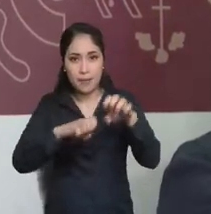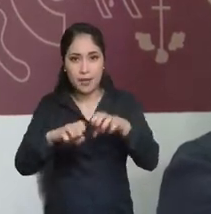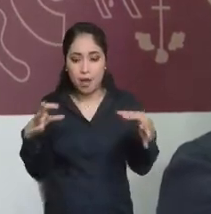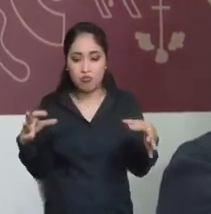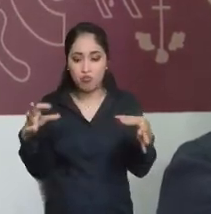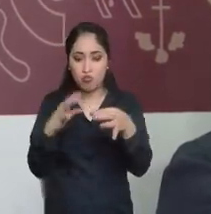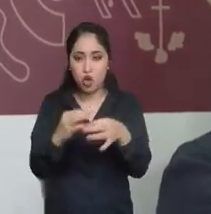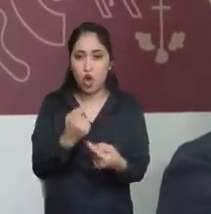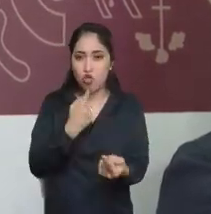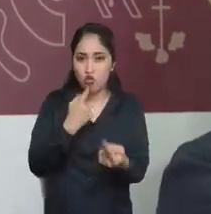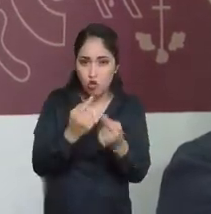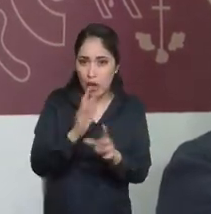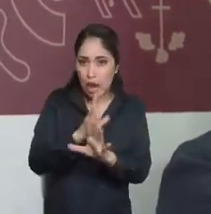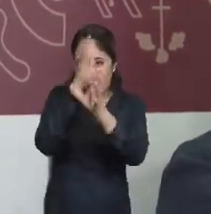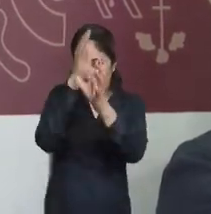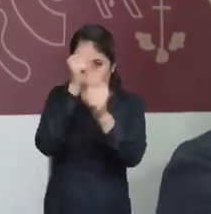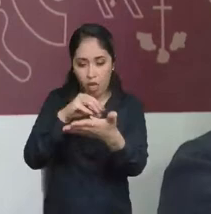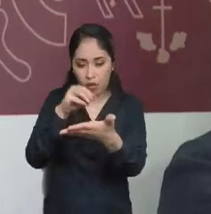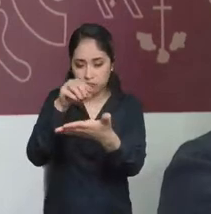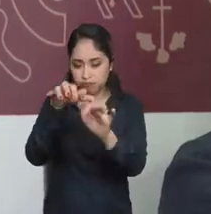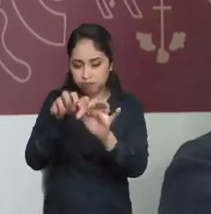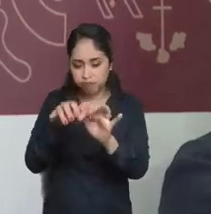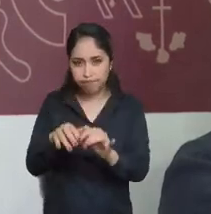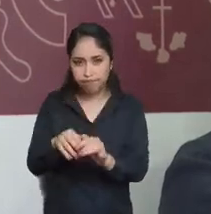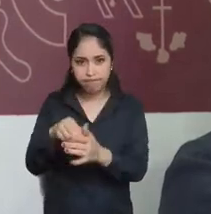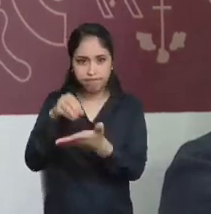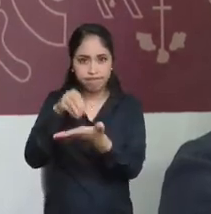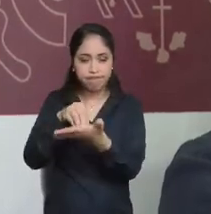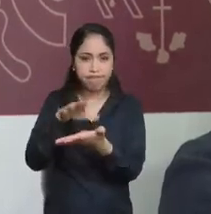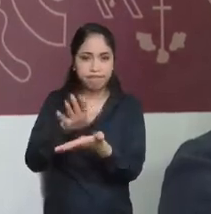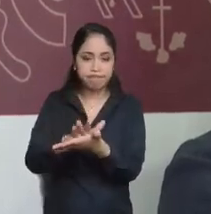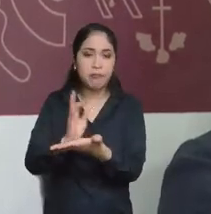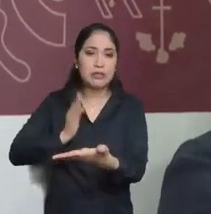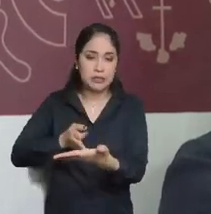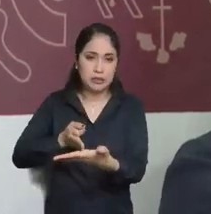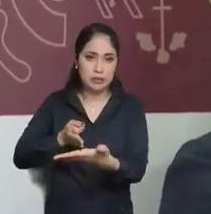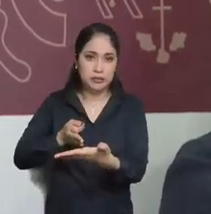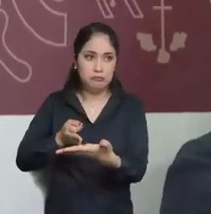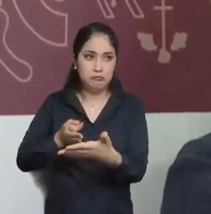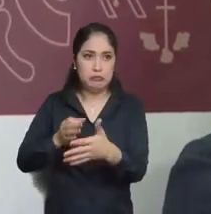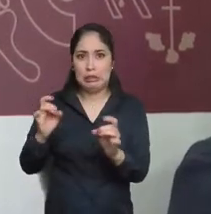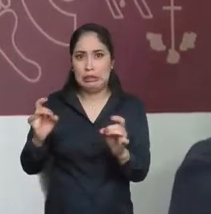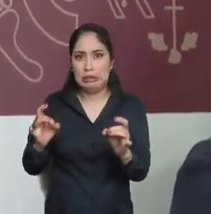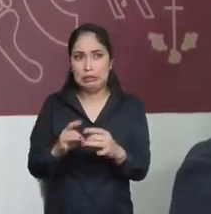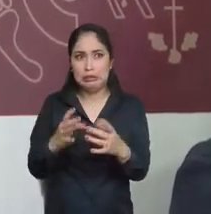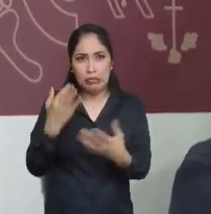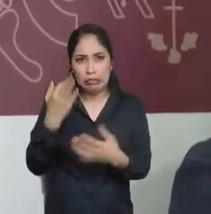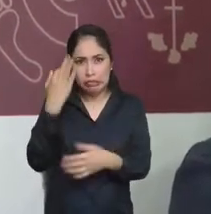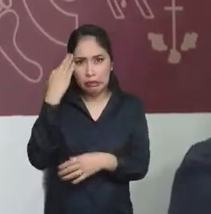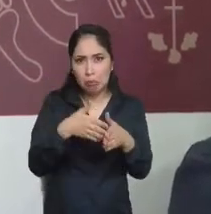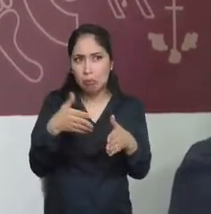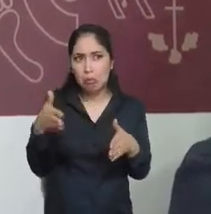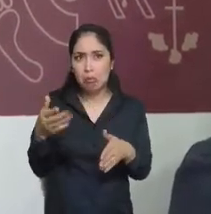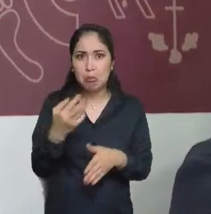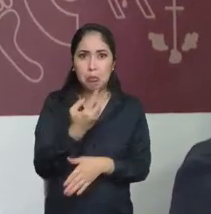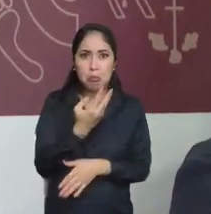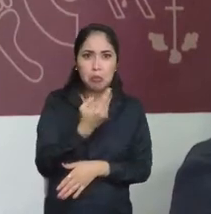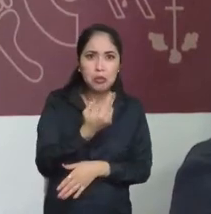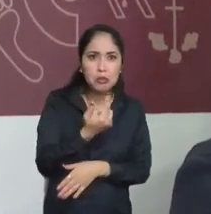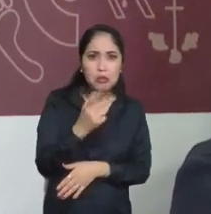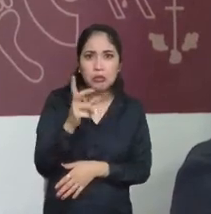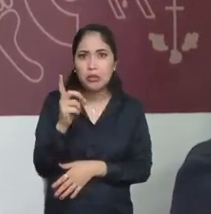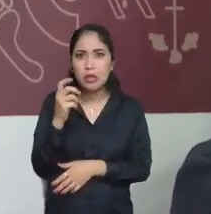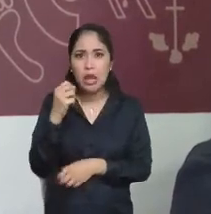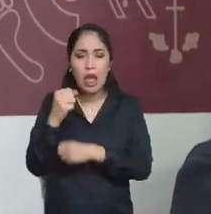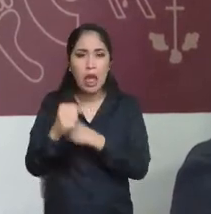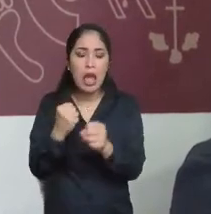habría que verlo. ¿Cuáles son las especificaciones? A lo mejor son 25, 30 años, normalmente esas concesiones se dan así, pero habría